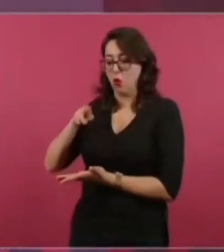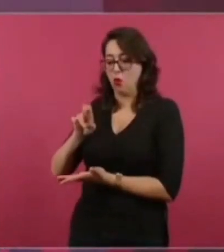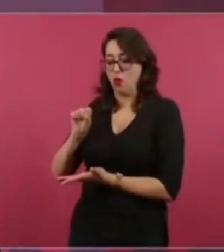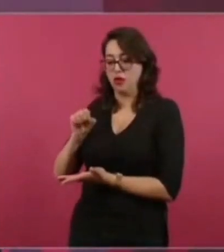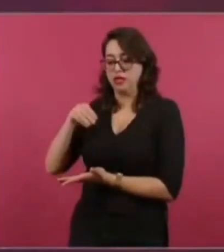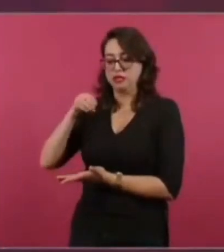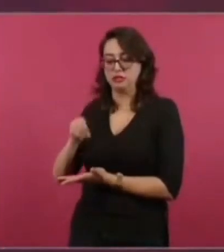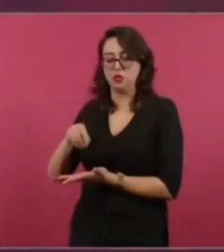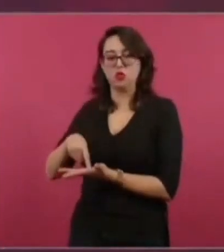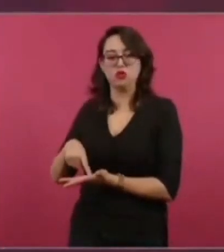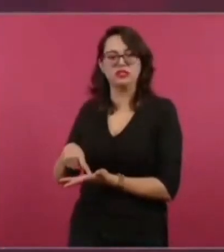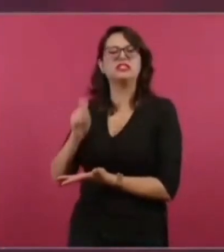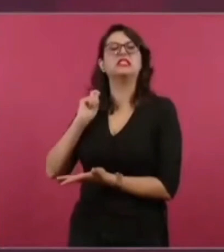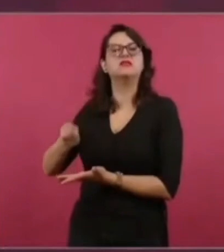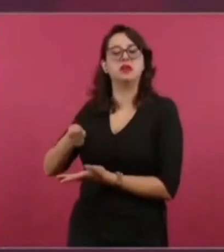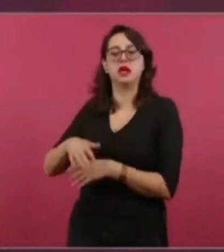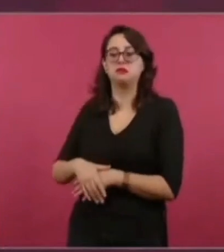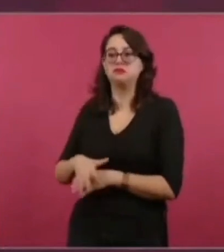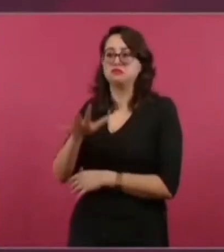Eso es la política.